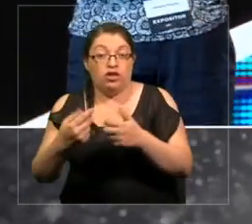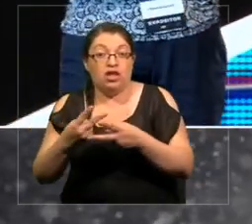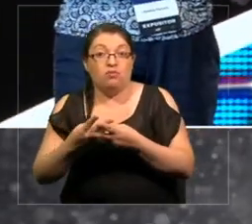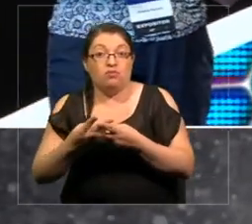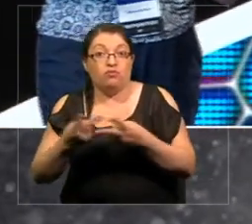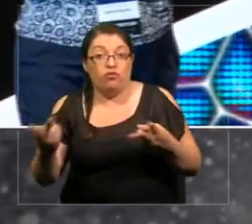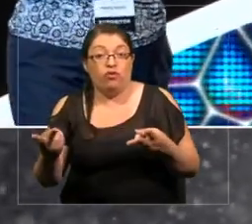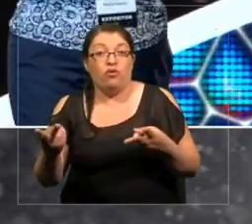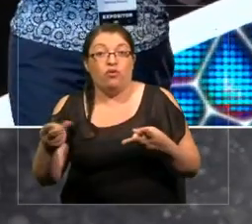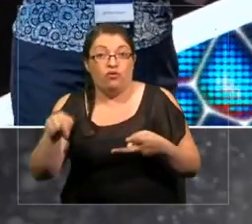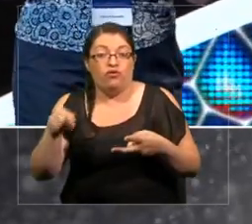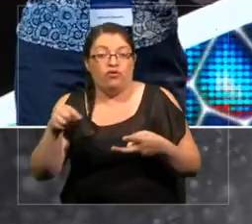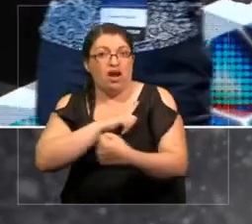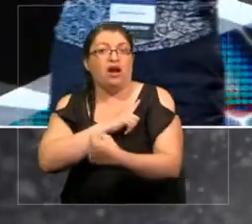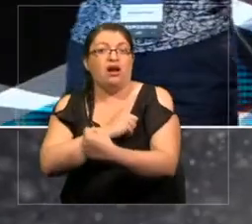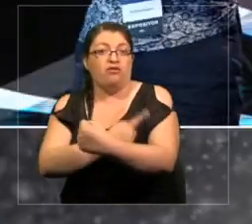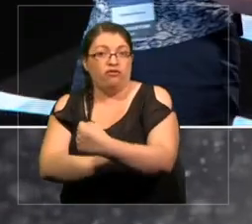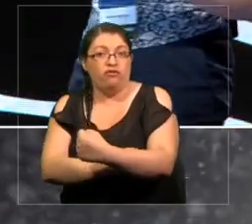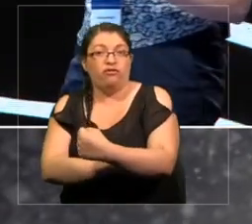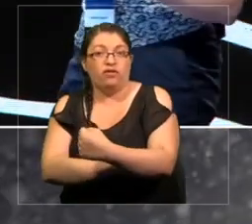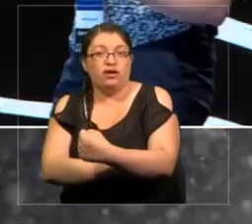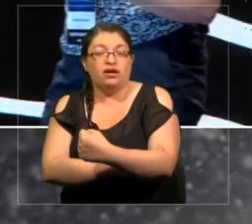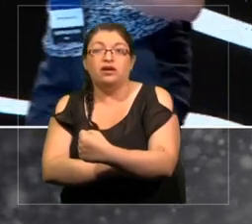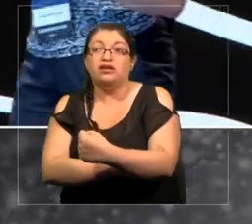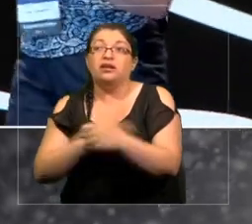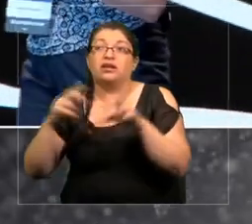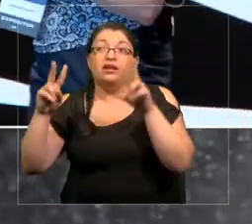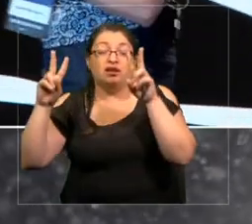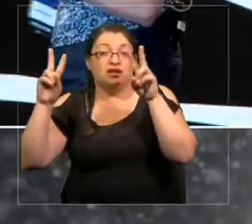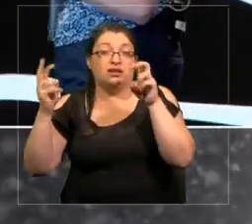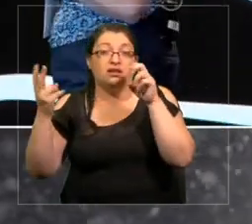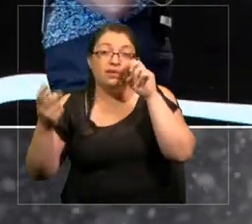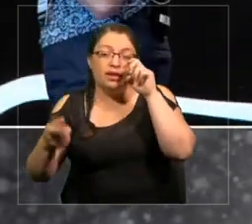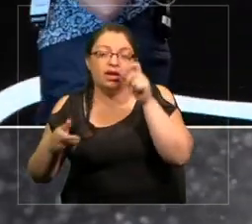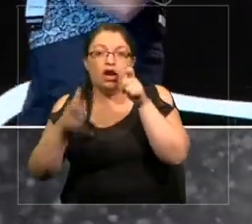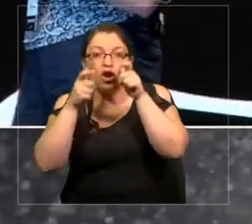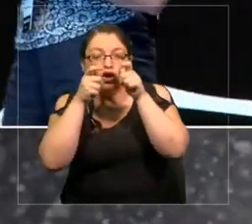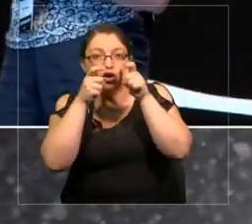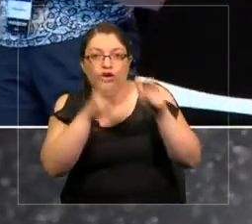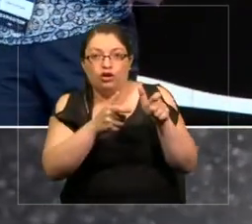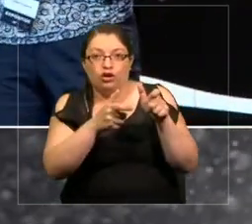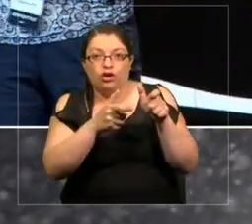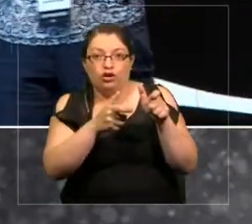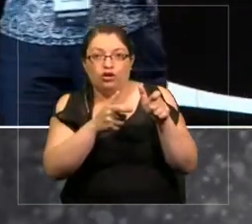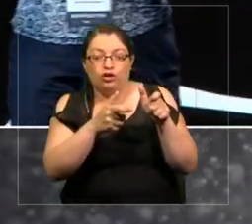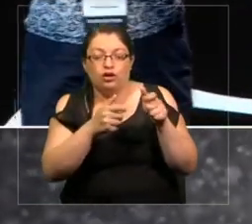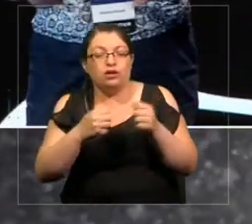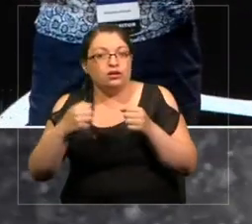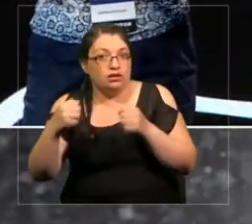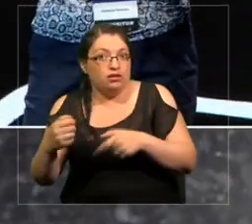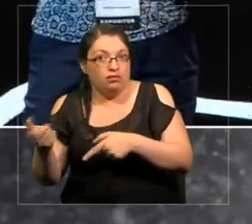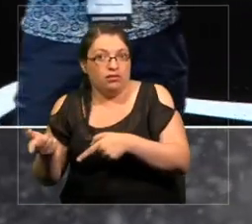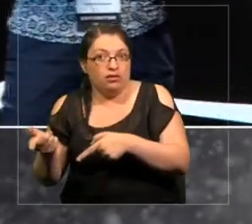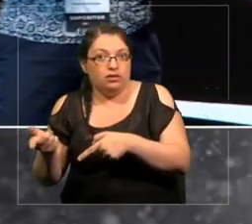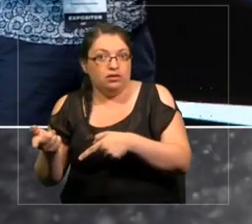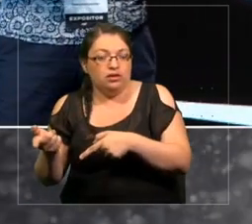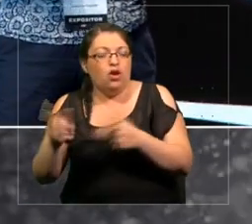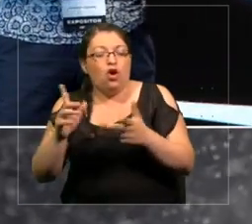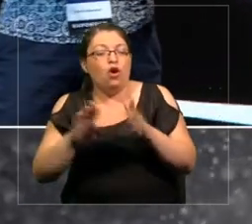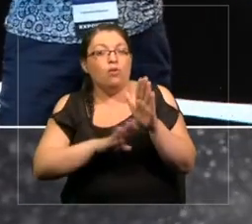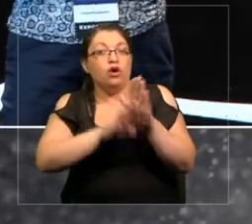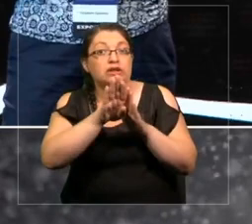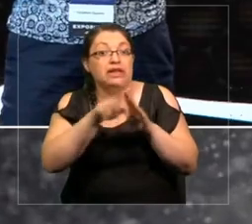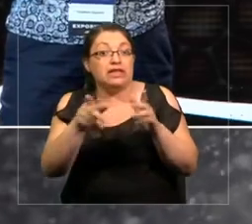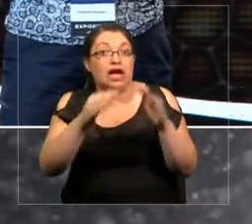suficientemente robusta en términos de su capacidad de regulación del desarrollo